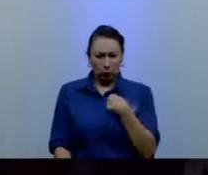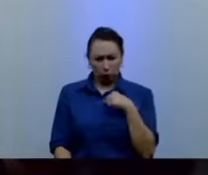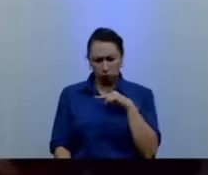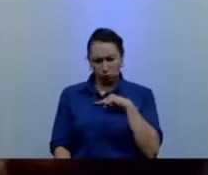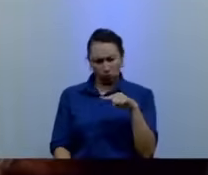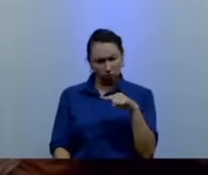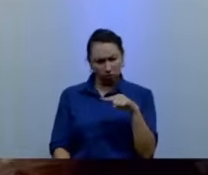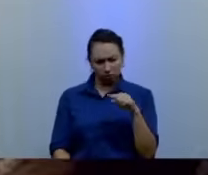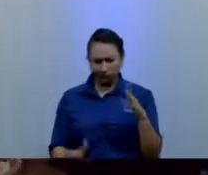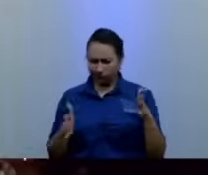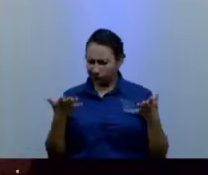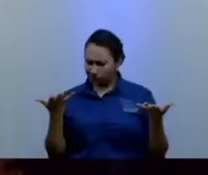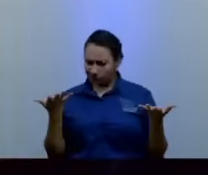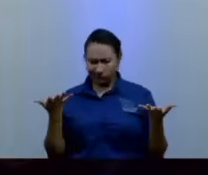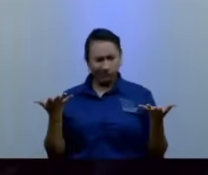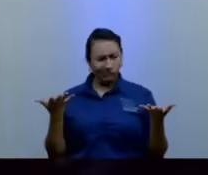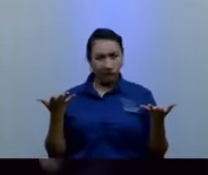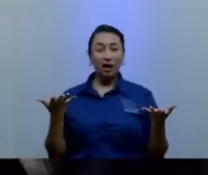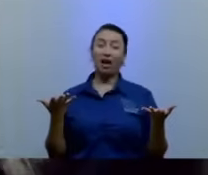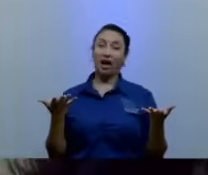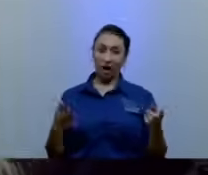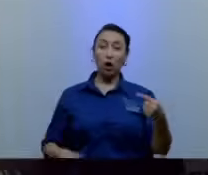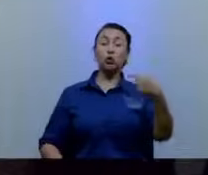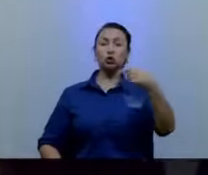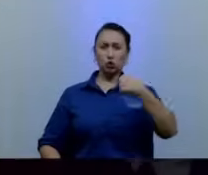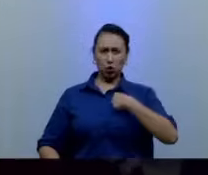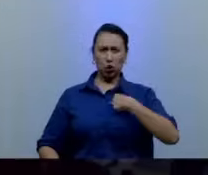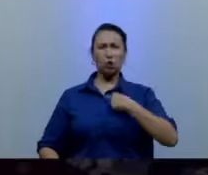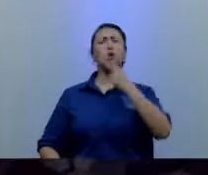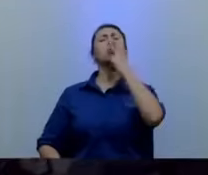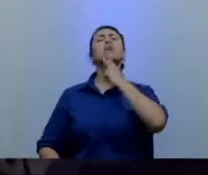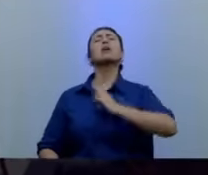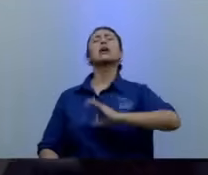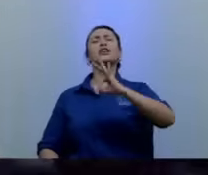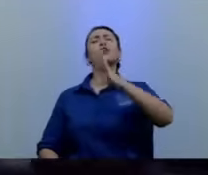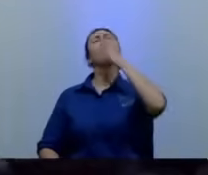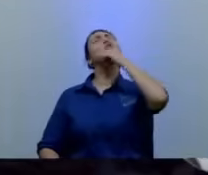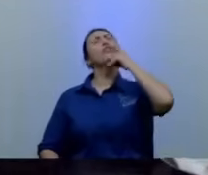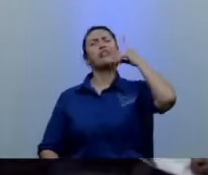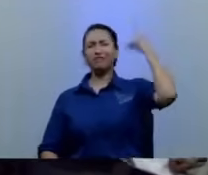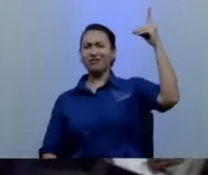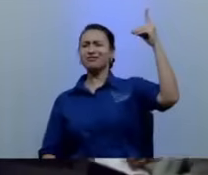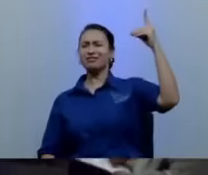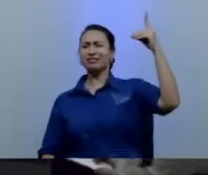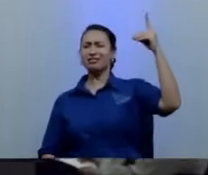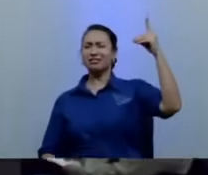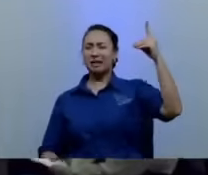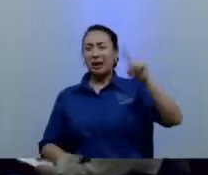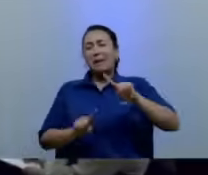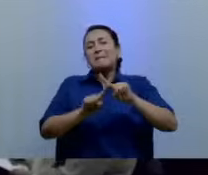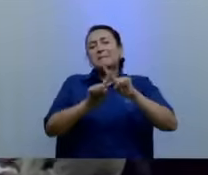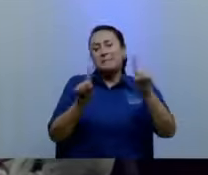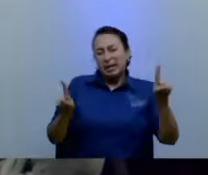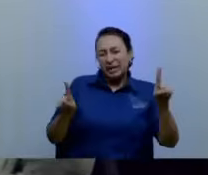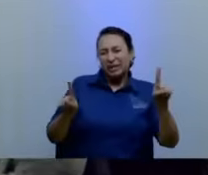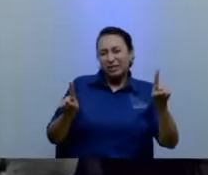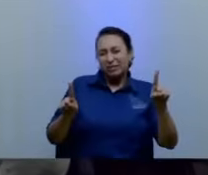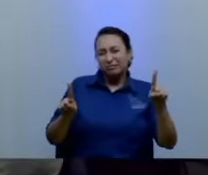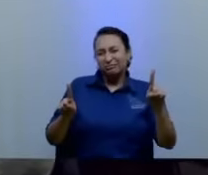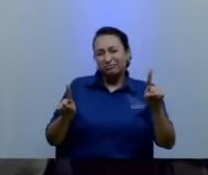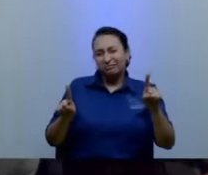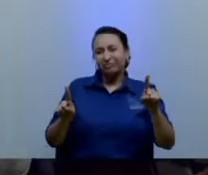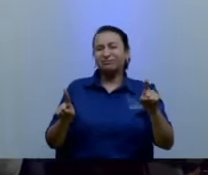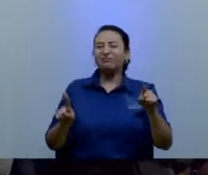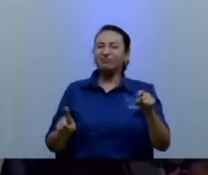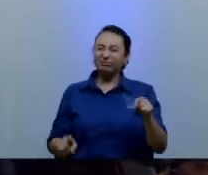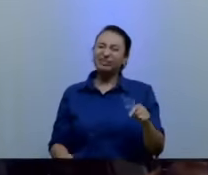Entonces, ¿quién eres? Soy hijo de Dios, nacido de nuevo, pero todavía tengo un montón de chaquirrias espirituales.